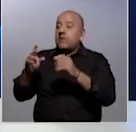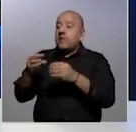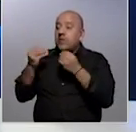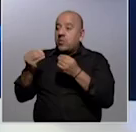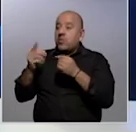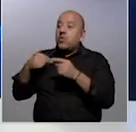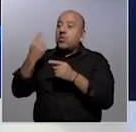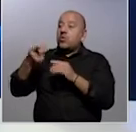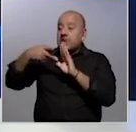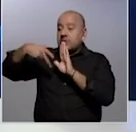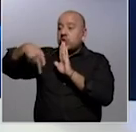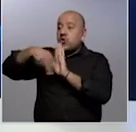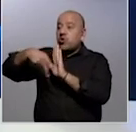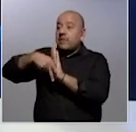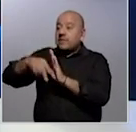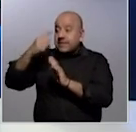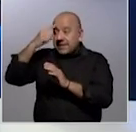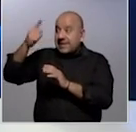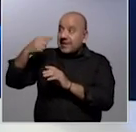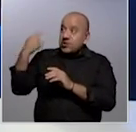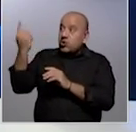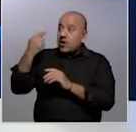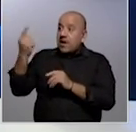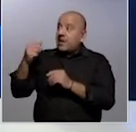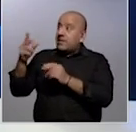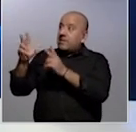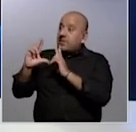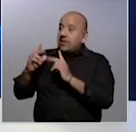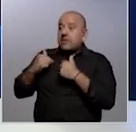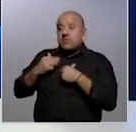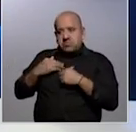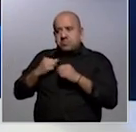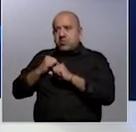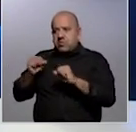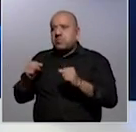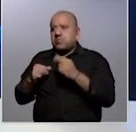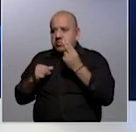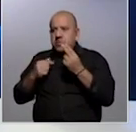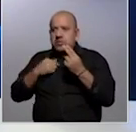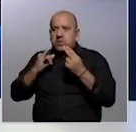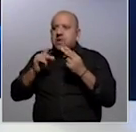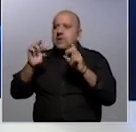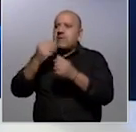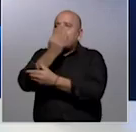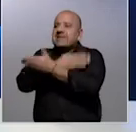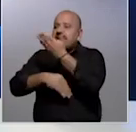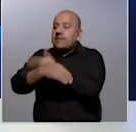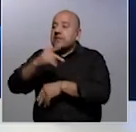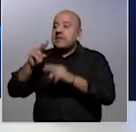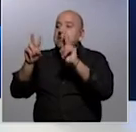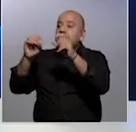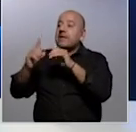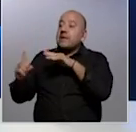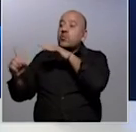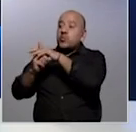otras normas internacionales no se están dando permanentemente competencias claramente el tema de la discapacidad y la inclusión